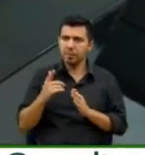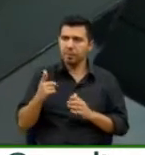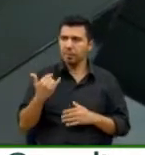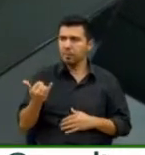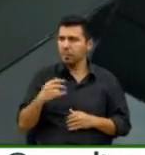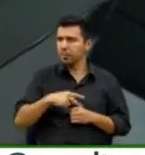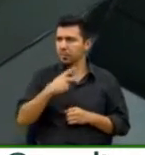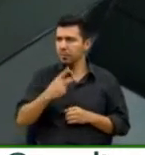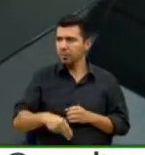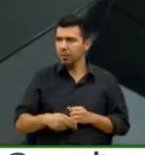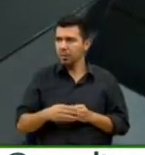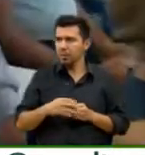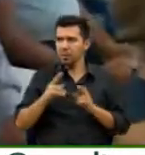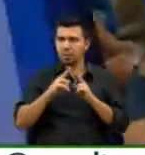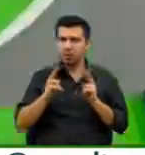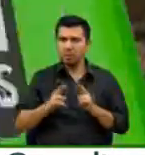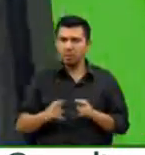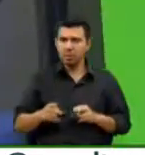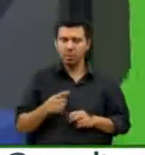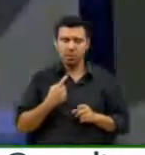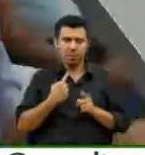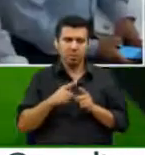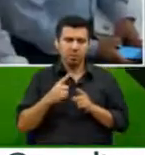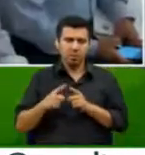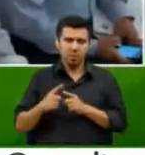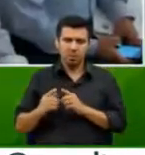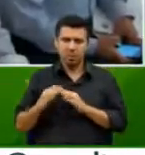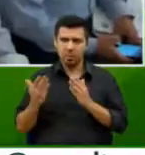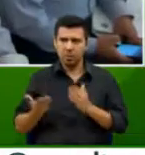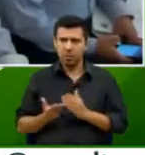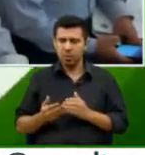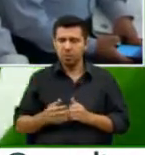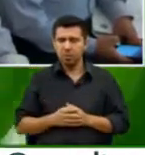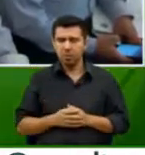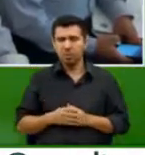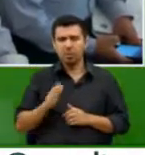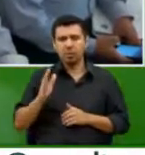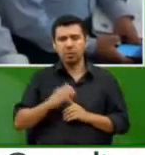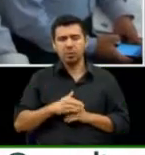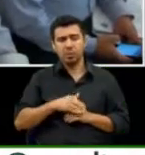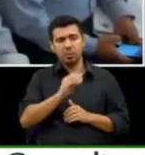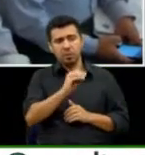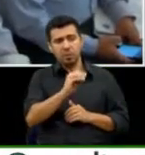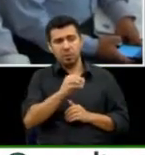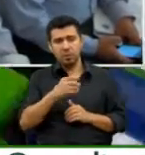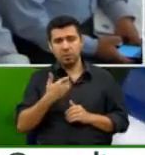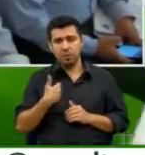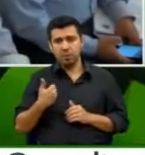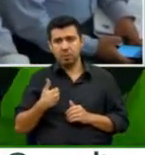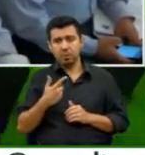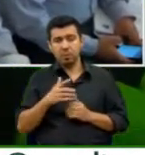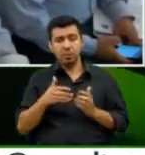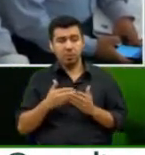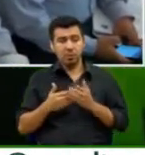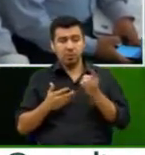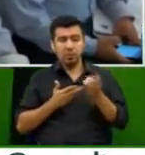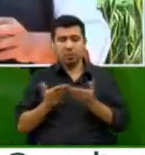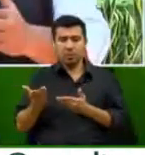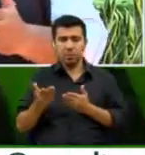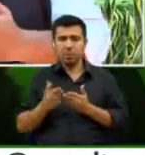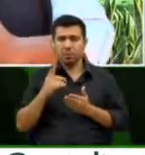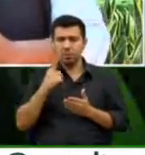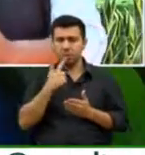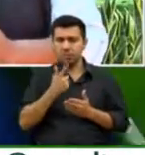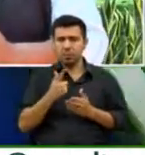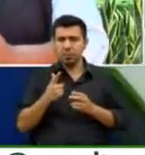el sistema de internet en los diferentes colegios por eso les hace una advertencia para que estén muy pendientes de que este servicio se presente